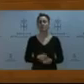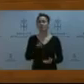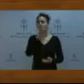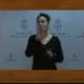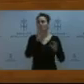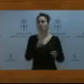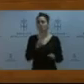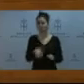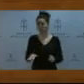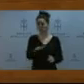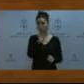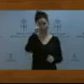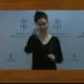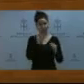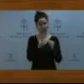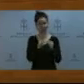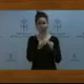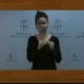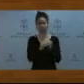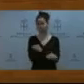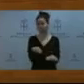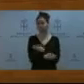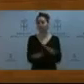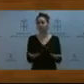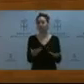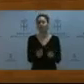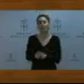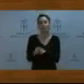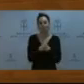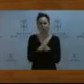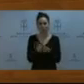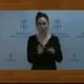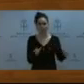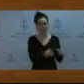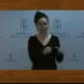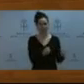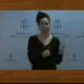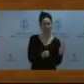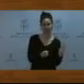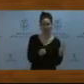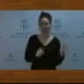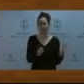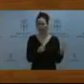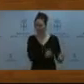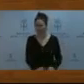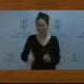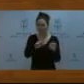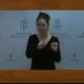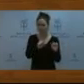nos unen a aquellos partidos que representamos la izquierda, ahora de decir que defendemos unas posiciones que ustedes